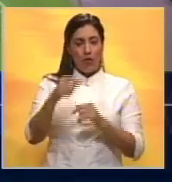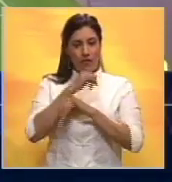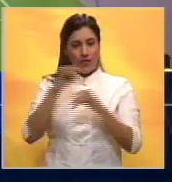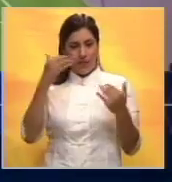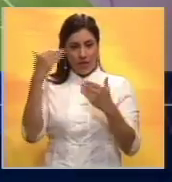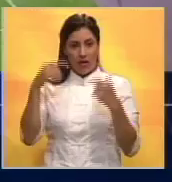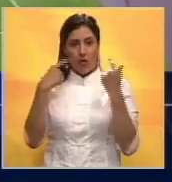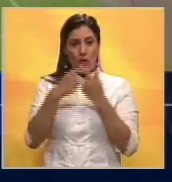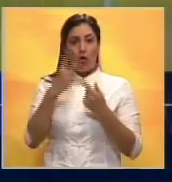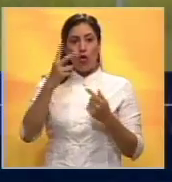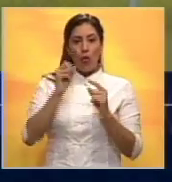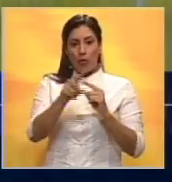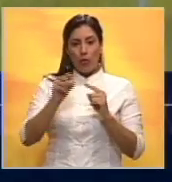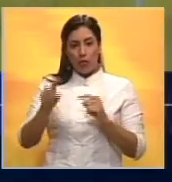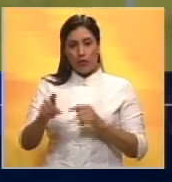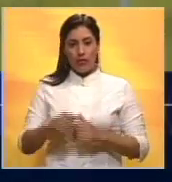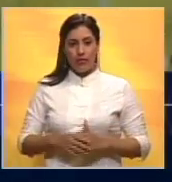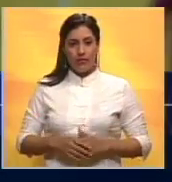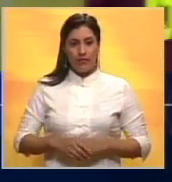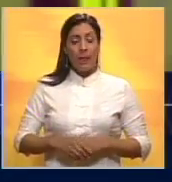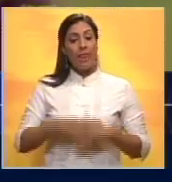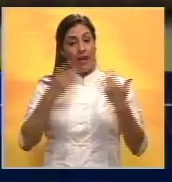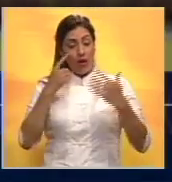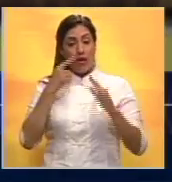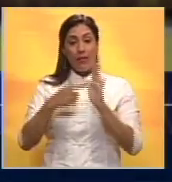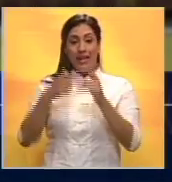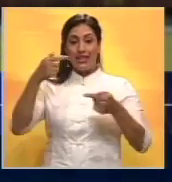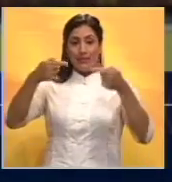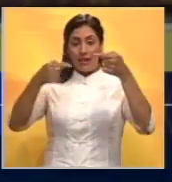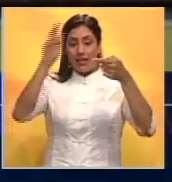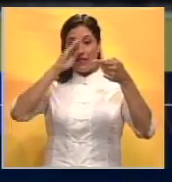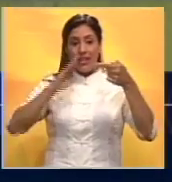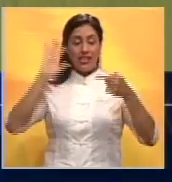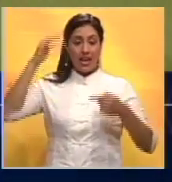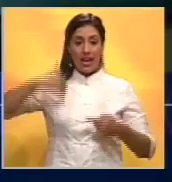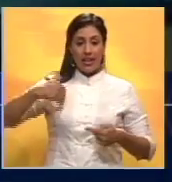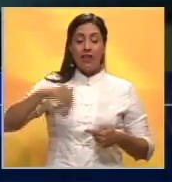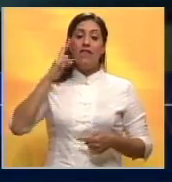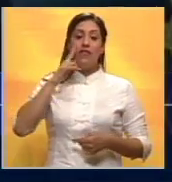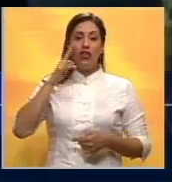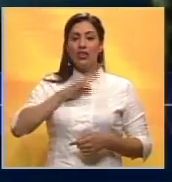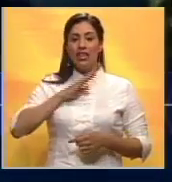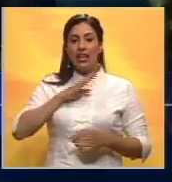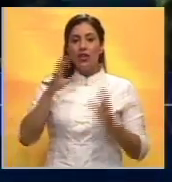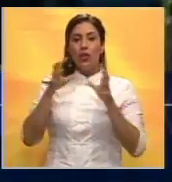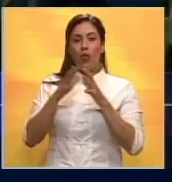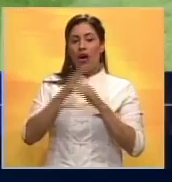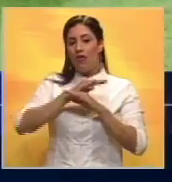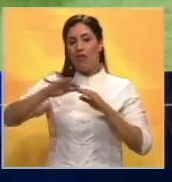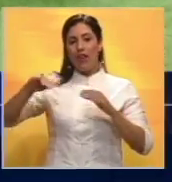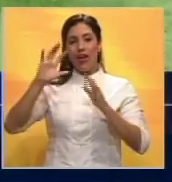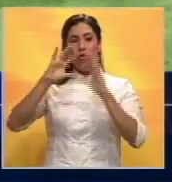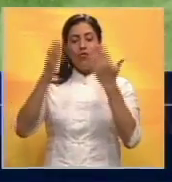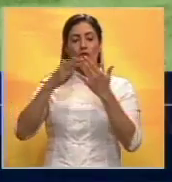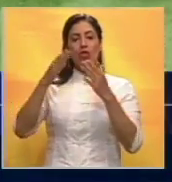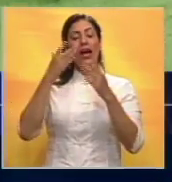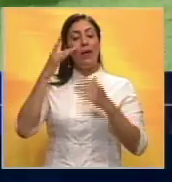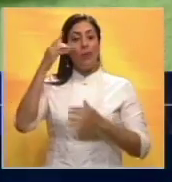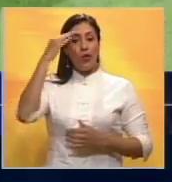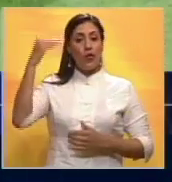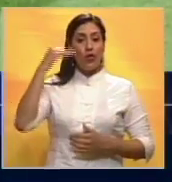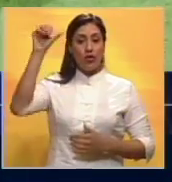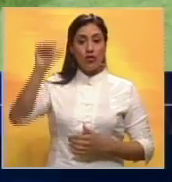las acciones con dos goles desde el punto penal tras el empate de Brasil ante Argentina tantos la vinotintos solo quedaría fuera del mundial de Corea del Sur si